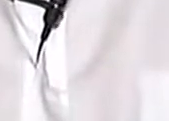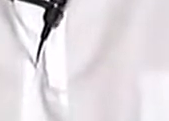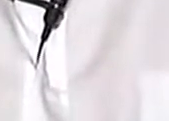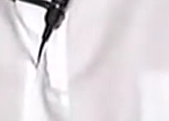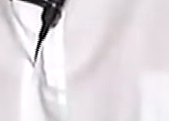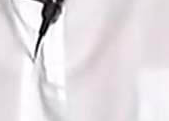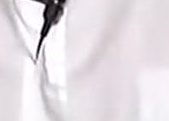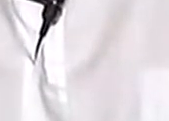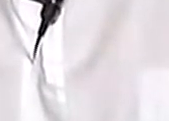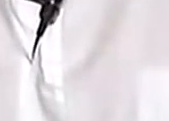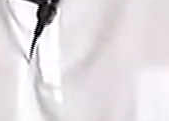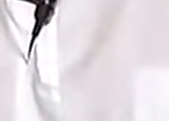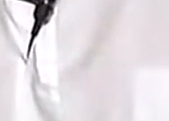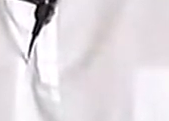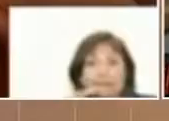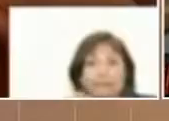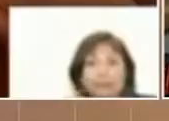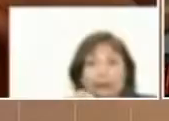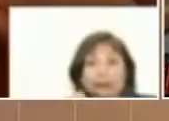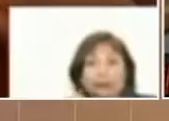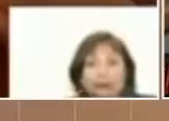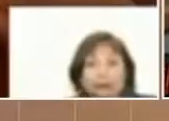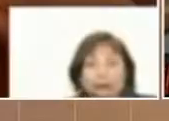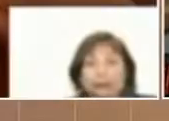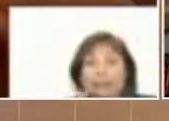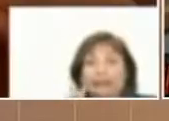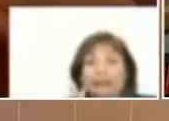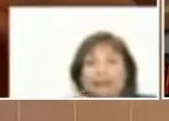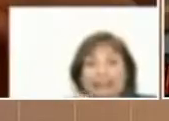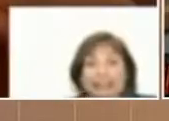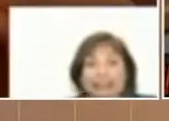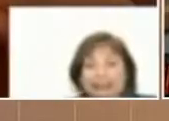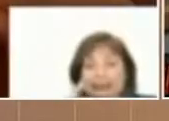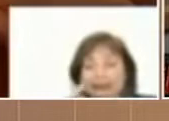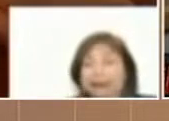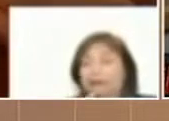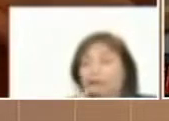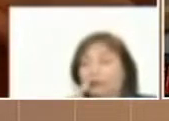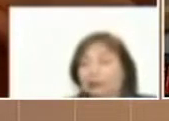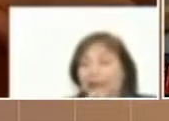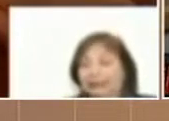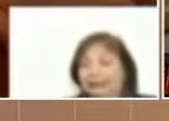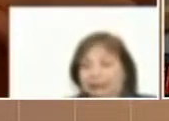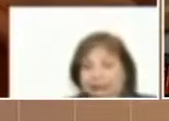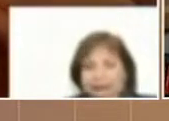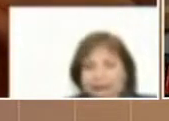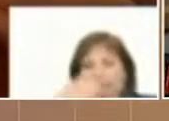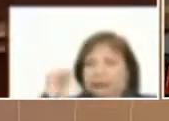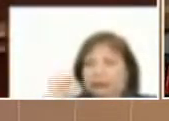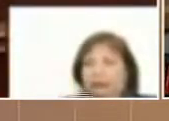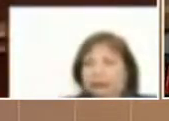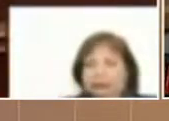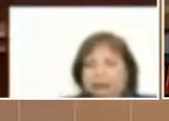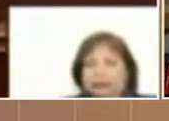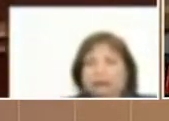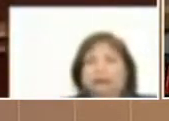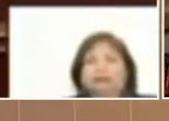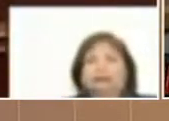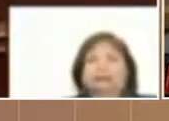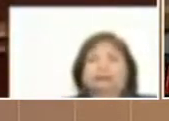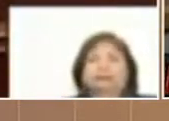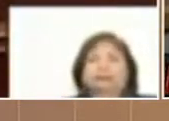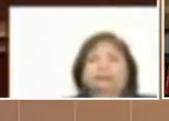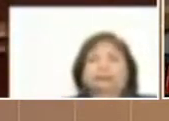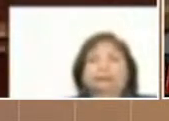no es que Vizcarra fuera el presidente original. El presidente original era Pedro Pablo Kuczynski, renuncia. En su mismo periodo entra